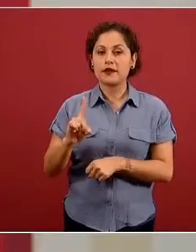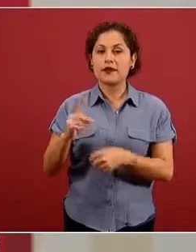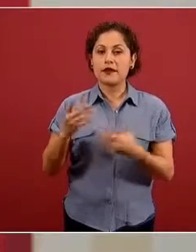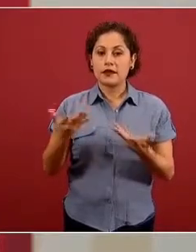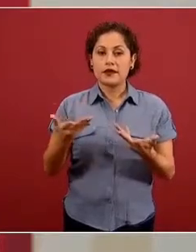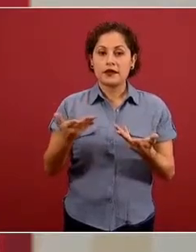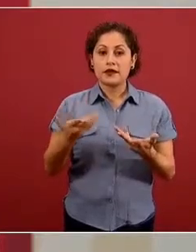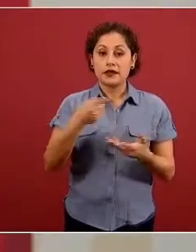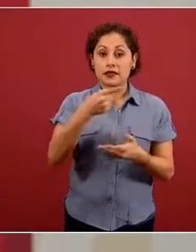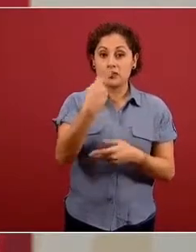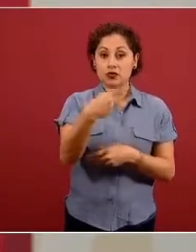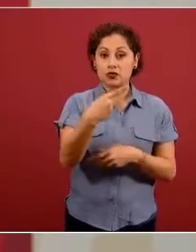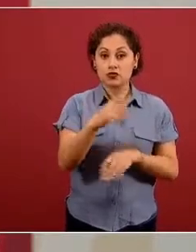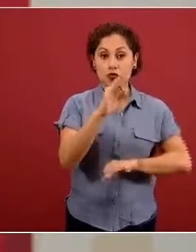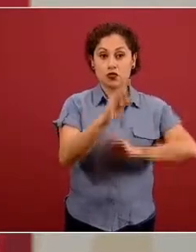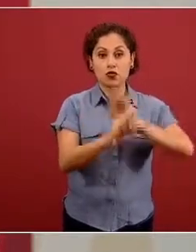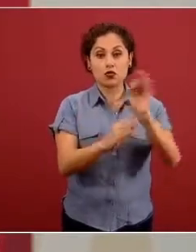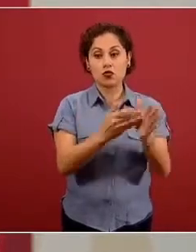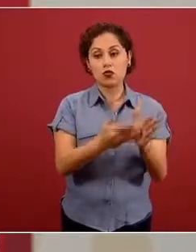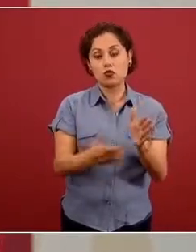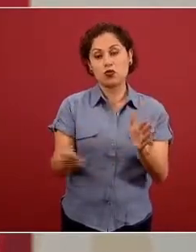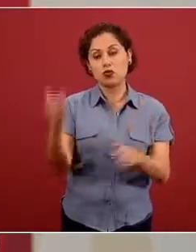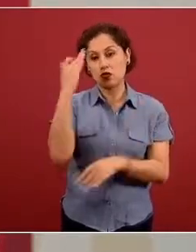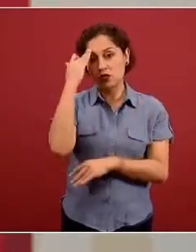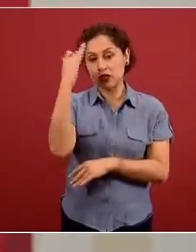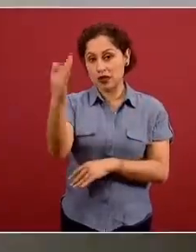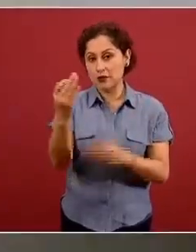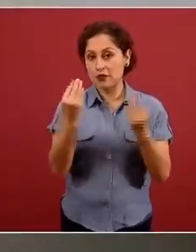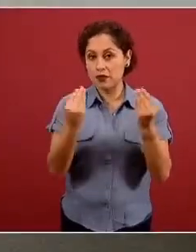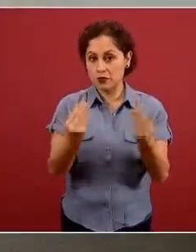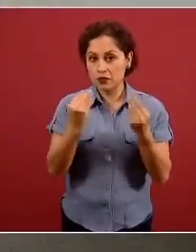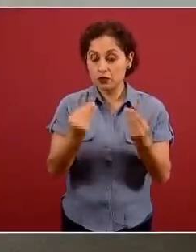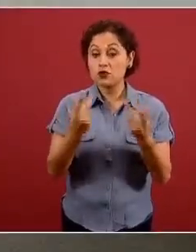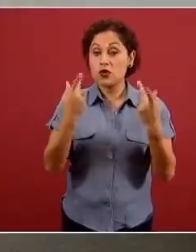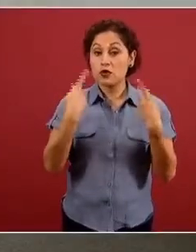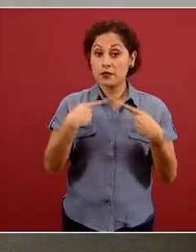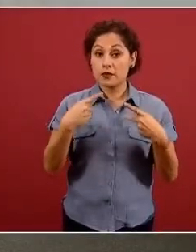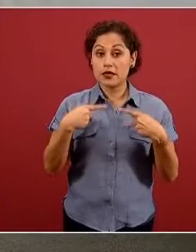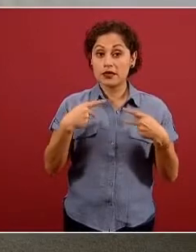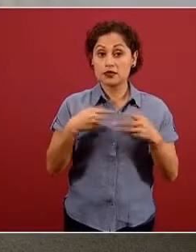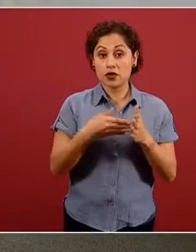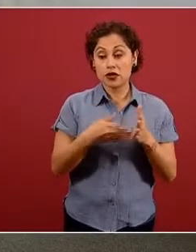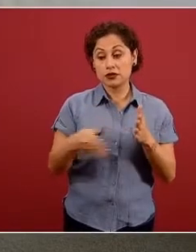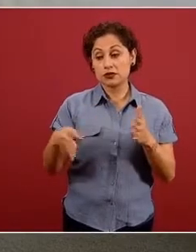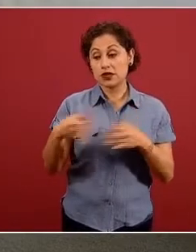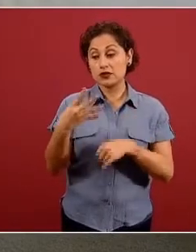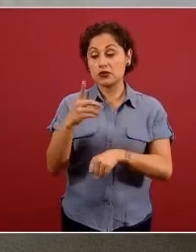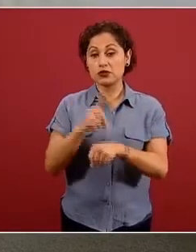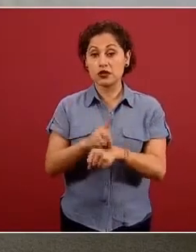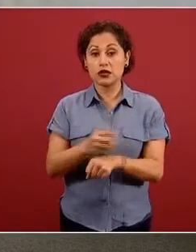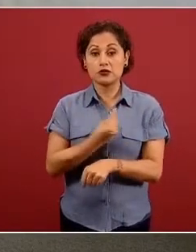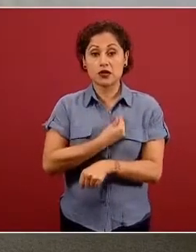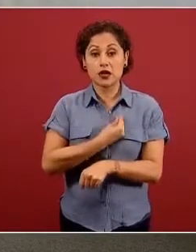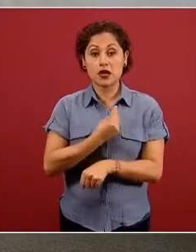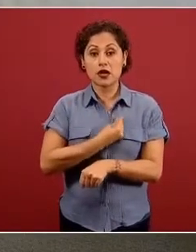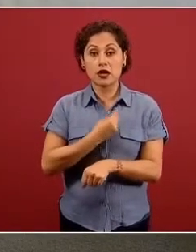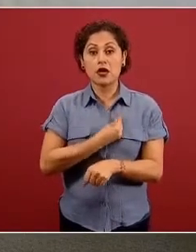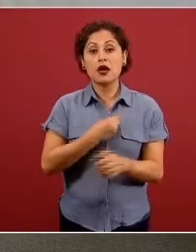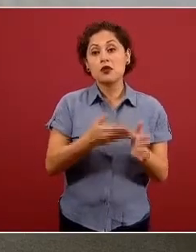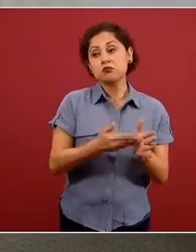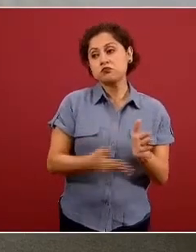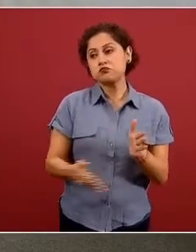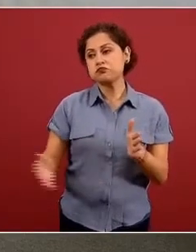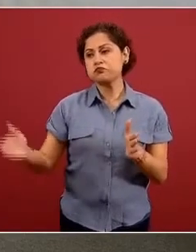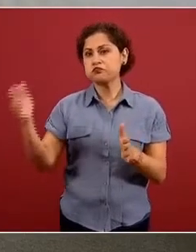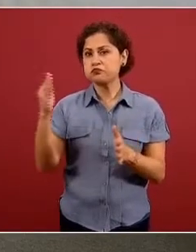Entonces, en personas que sobreviven el periodo crítico, puede prolongarse en promedio hasta por